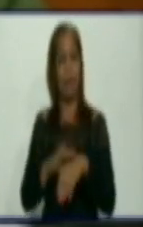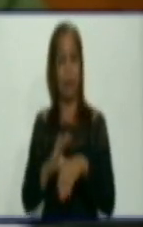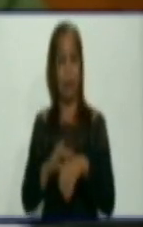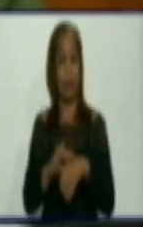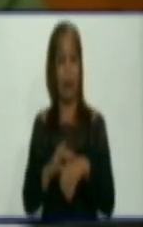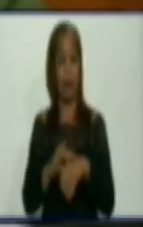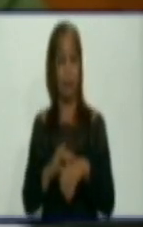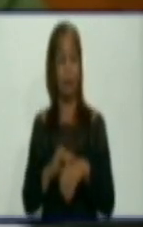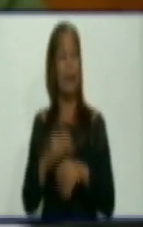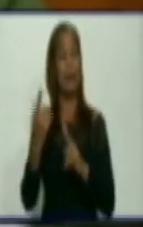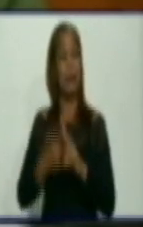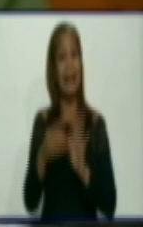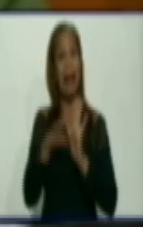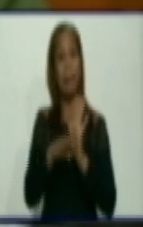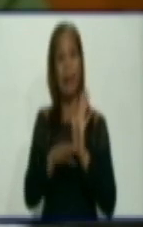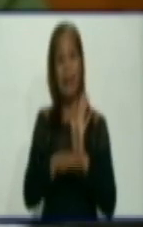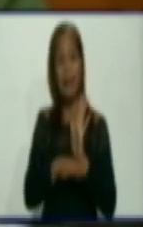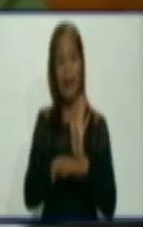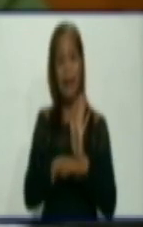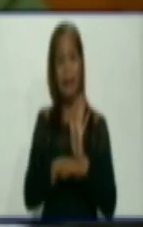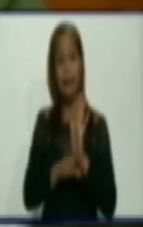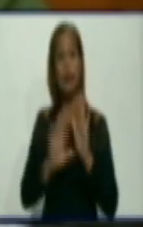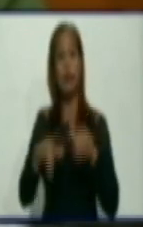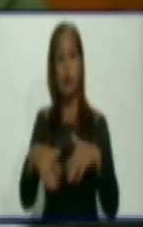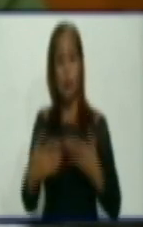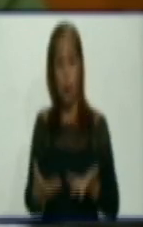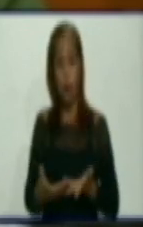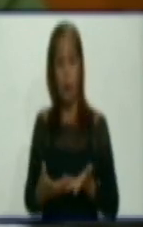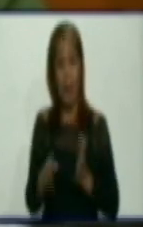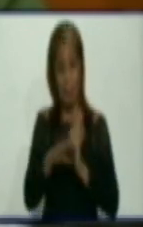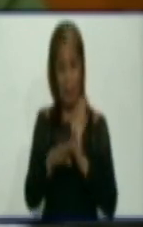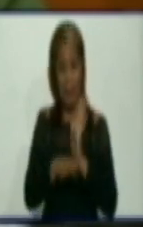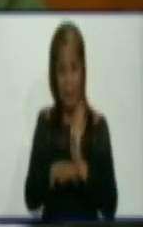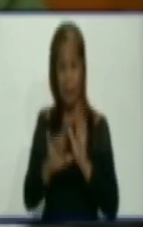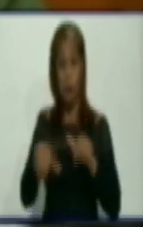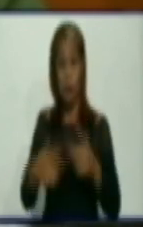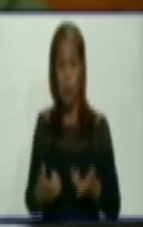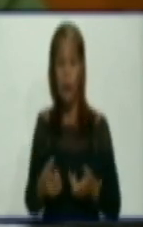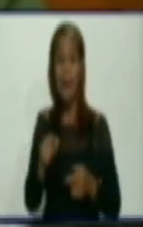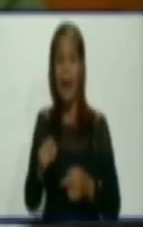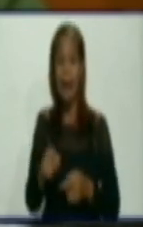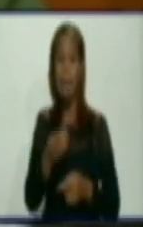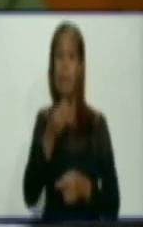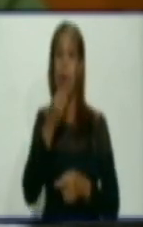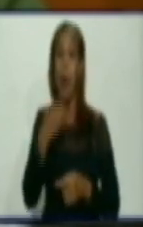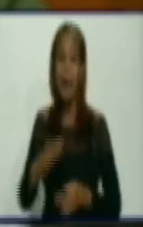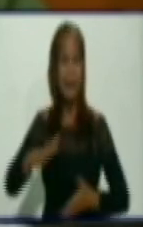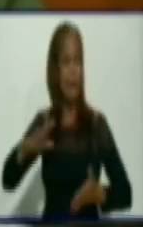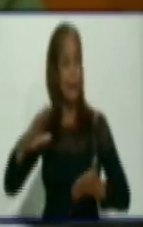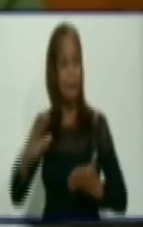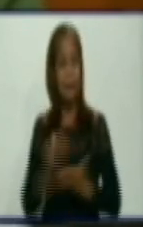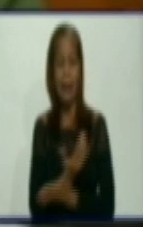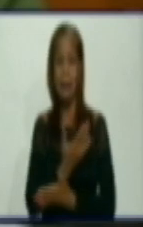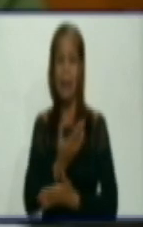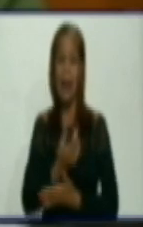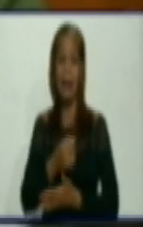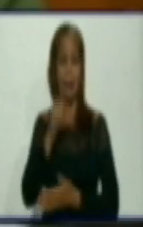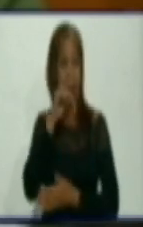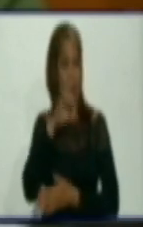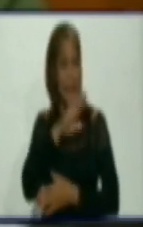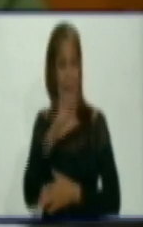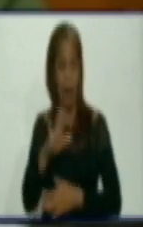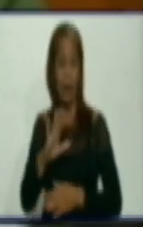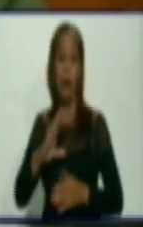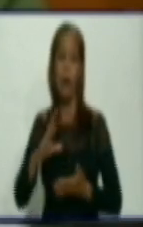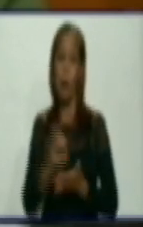que deciden. Incluso se ha dicho que aún siendo sometidos las personas a uno de nuestros